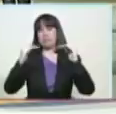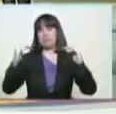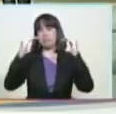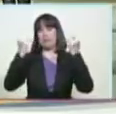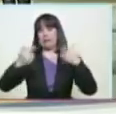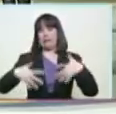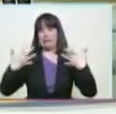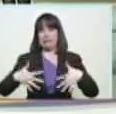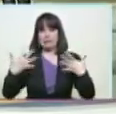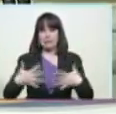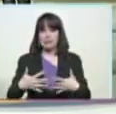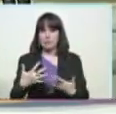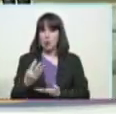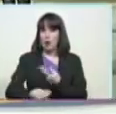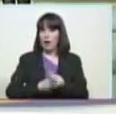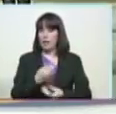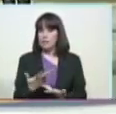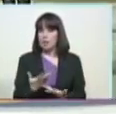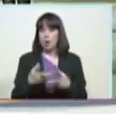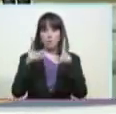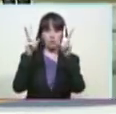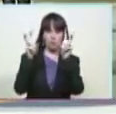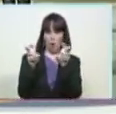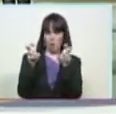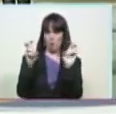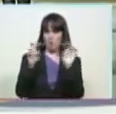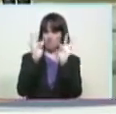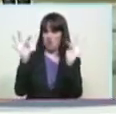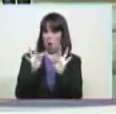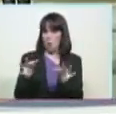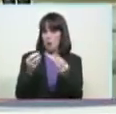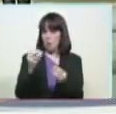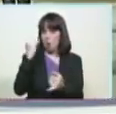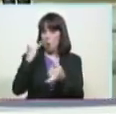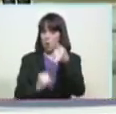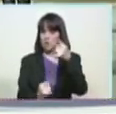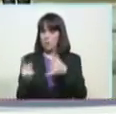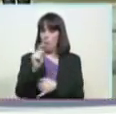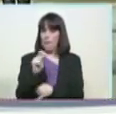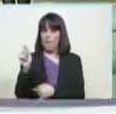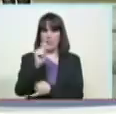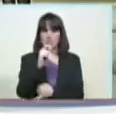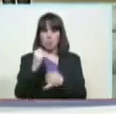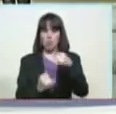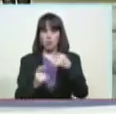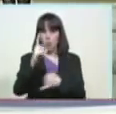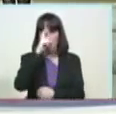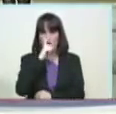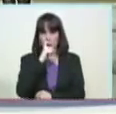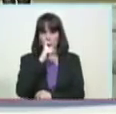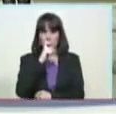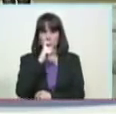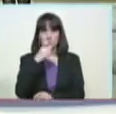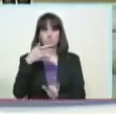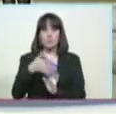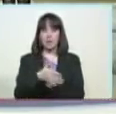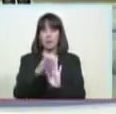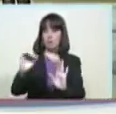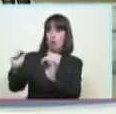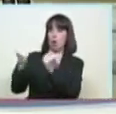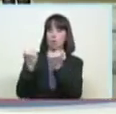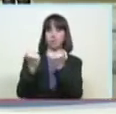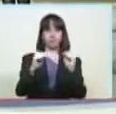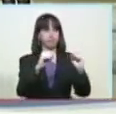por algo sin lugar a dudas totalmente nuevo los últimos meses en los últimos años que es el bloqueo